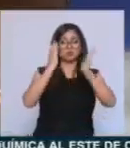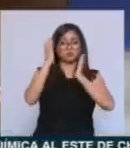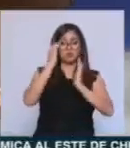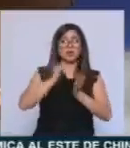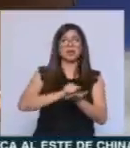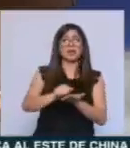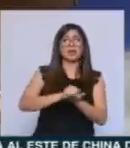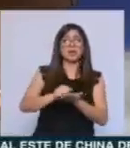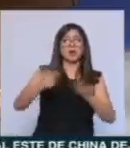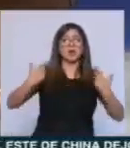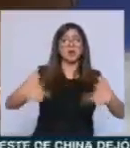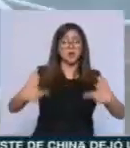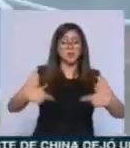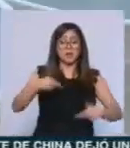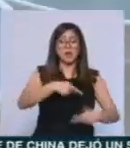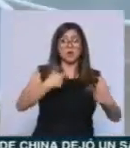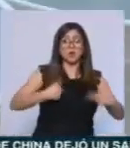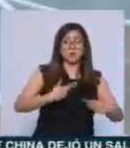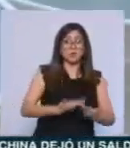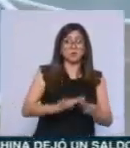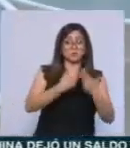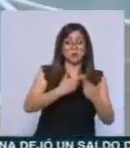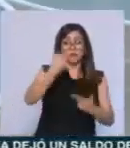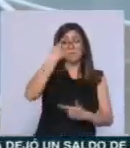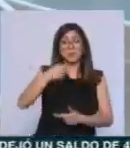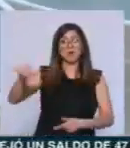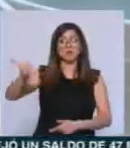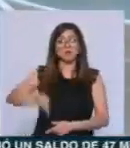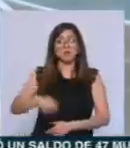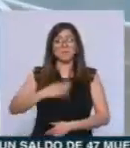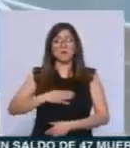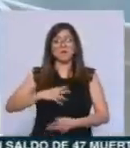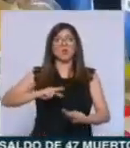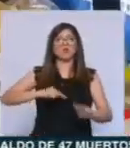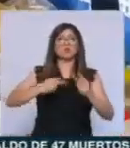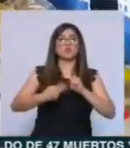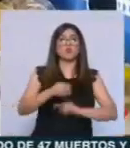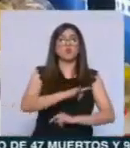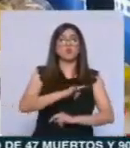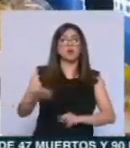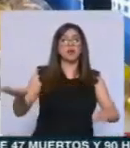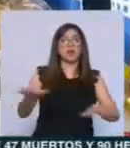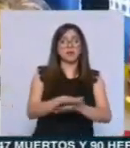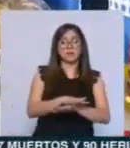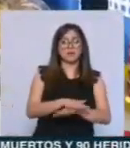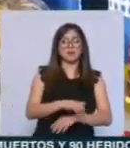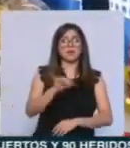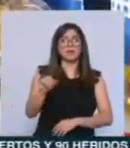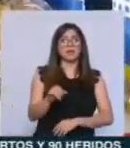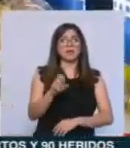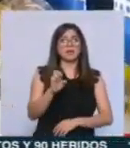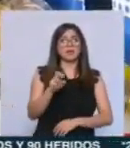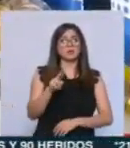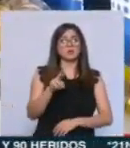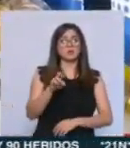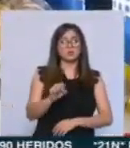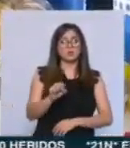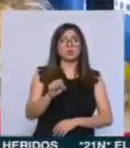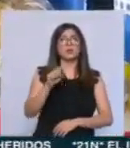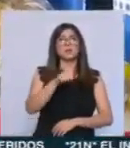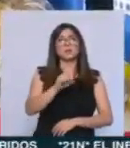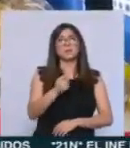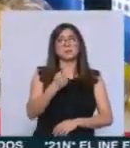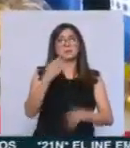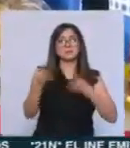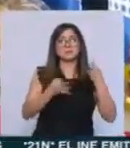ropa, utilizar el agua sobrante para el retrete puede ayudar a revertir esta situación. Jesús Arias, 21 Noticias.